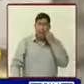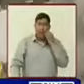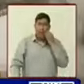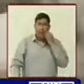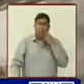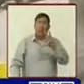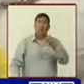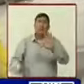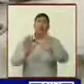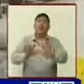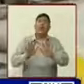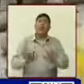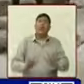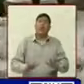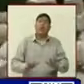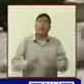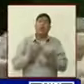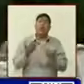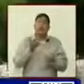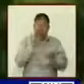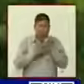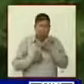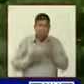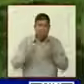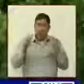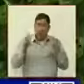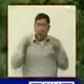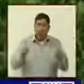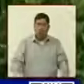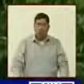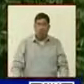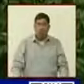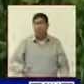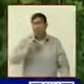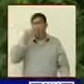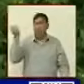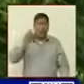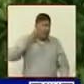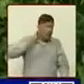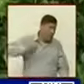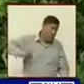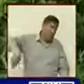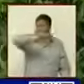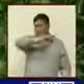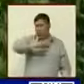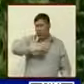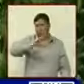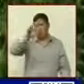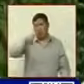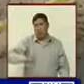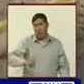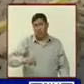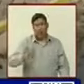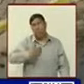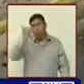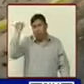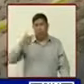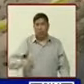Evite pasar por acá, señor. Mire cómo se está hundiendo. Evite pasar. Es mejor que dé la vuelta y por